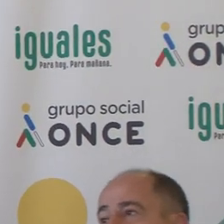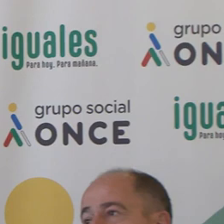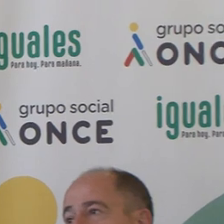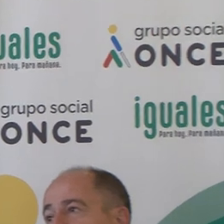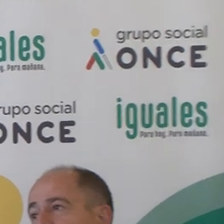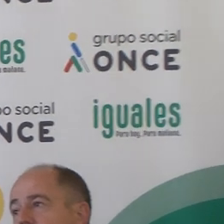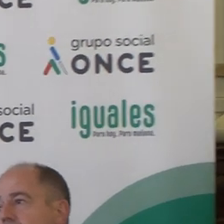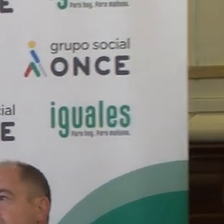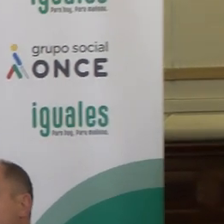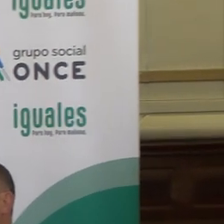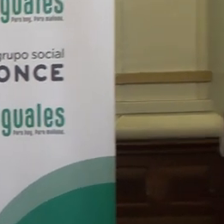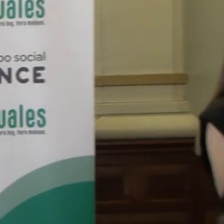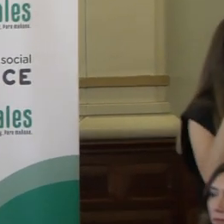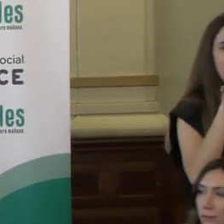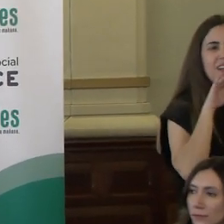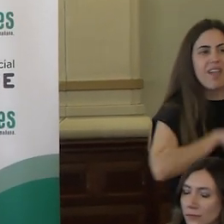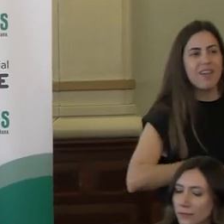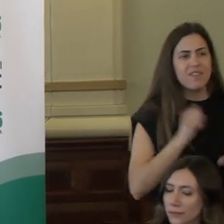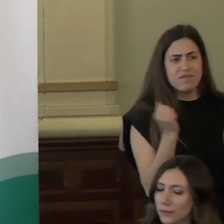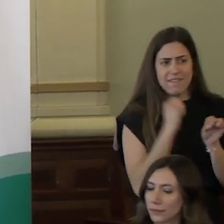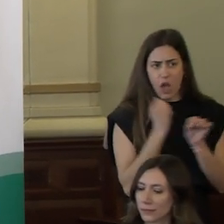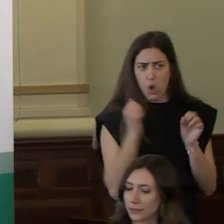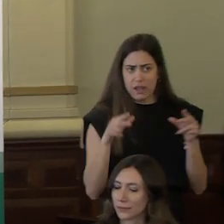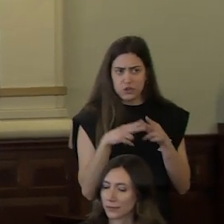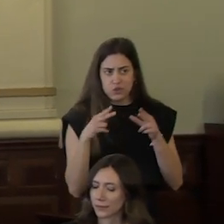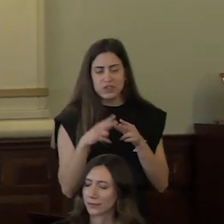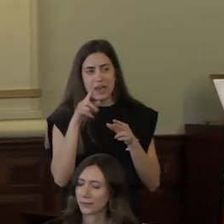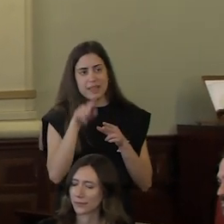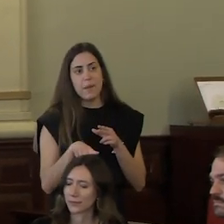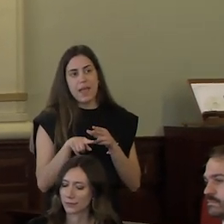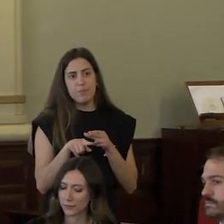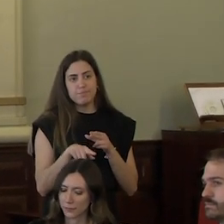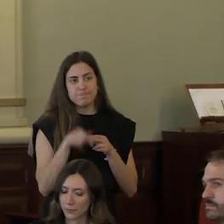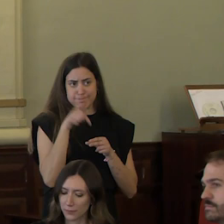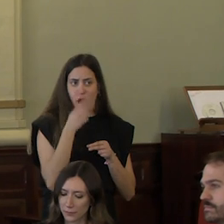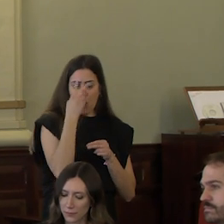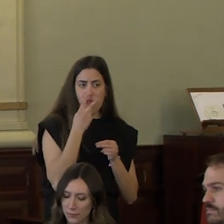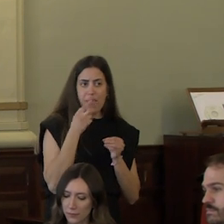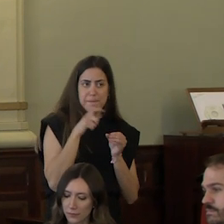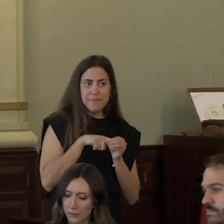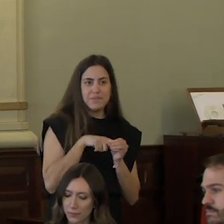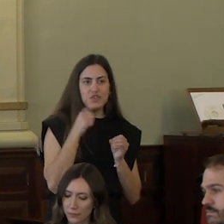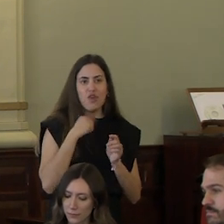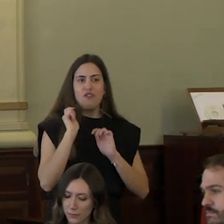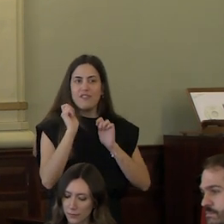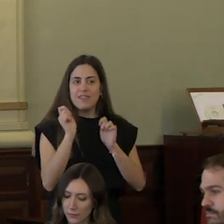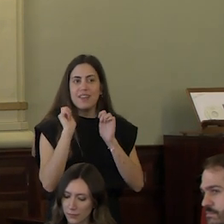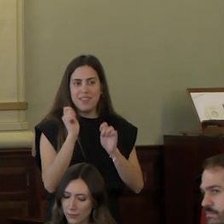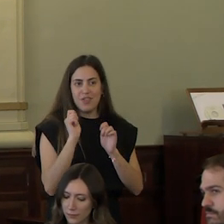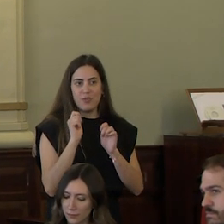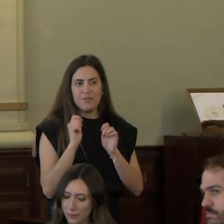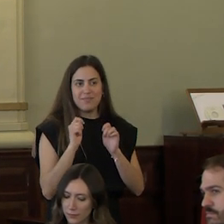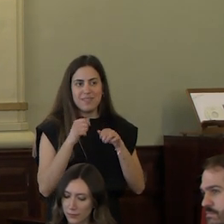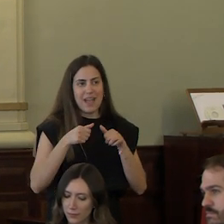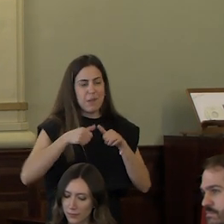Ella es trabajadora social y es una decana también de la casa, a la cual ya yo felicito. Albacete